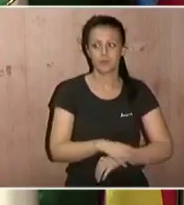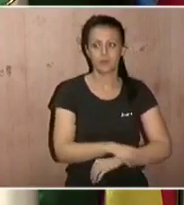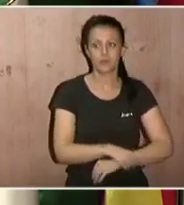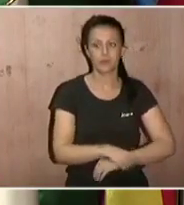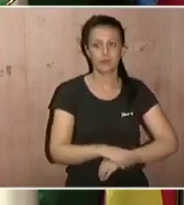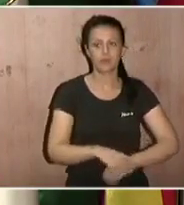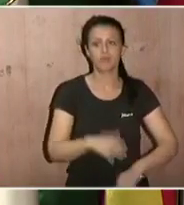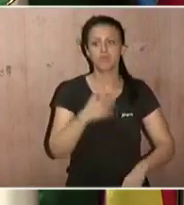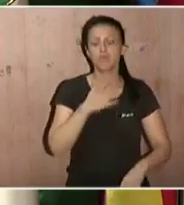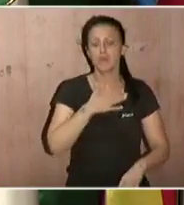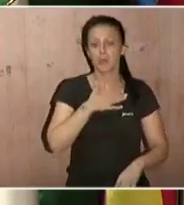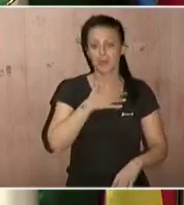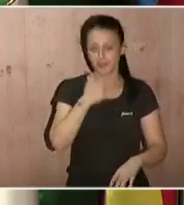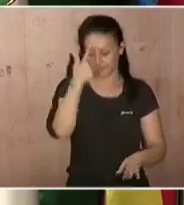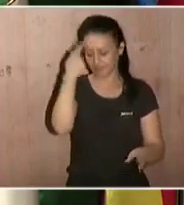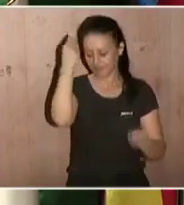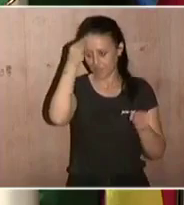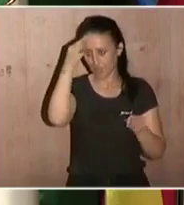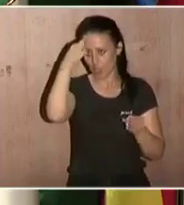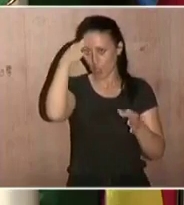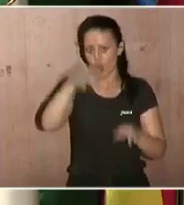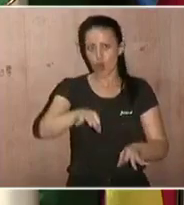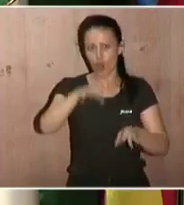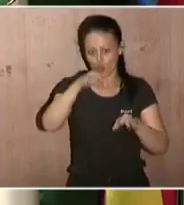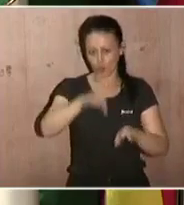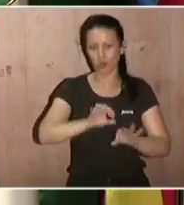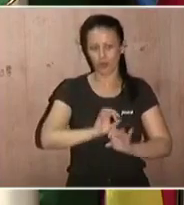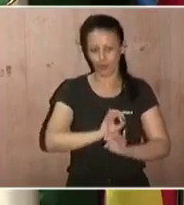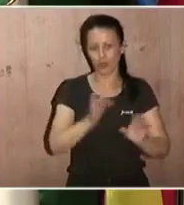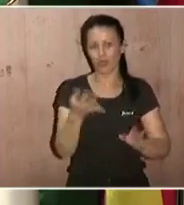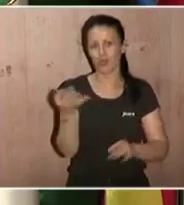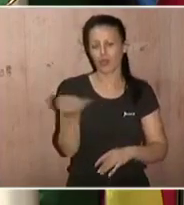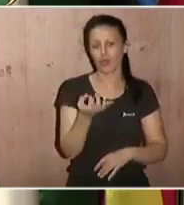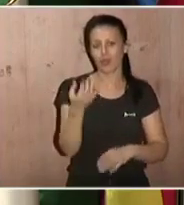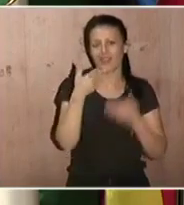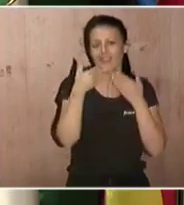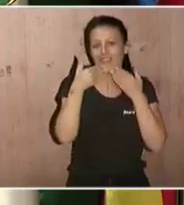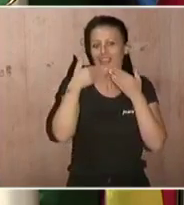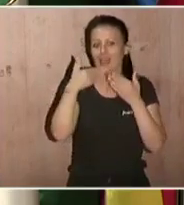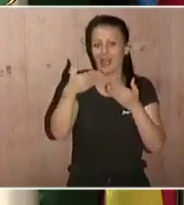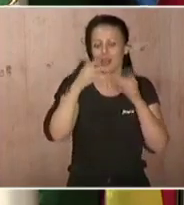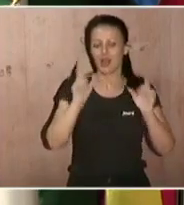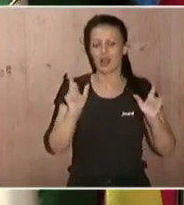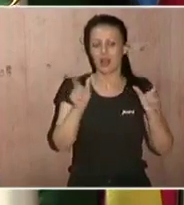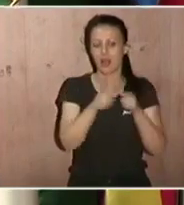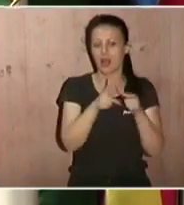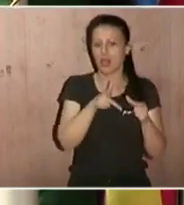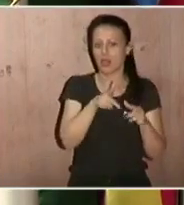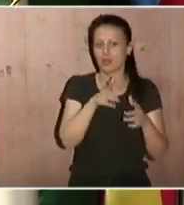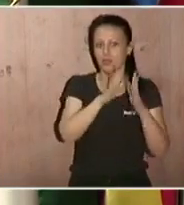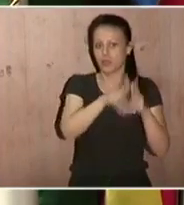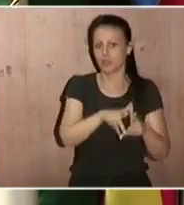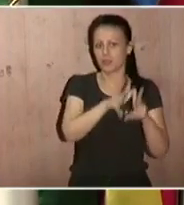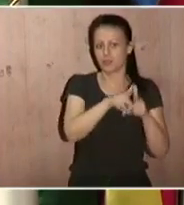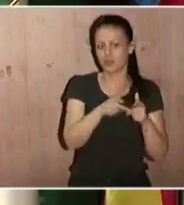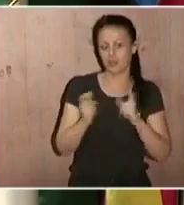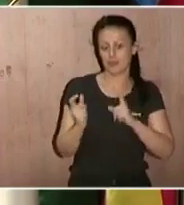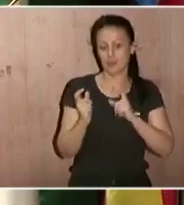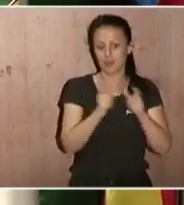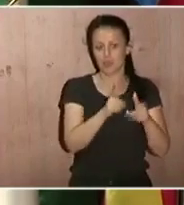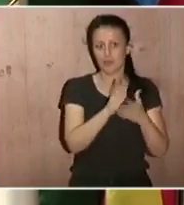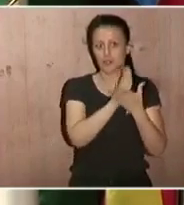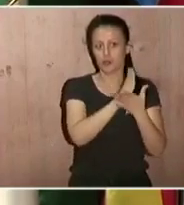Me parece de justicia comenzar esta laudatio agradeciendo en nombre del área de Derecho Administrativo, del Departamento de